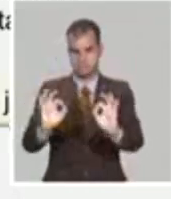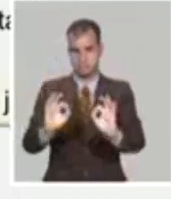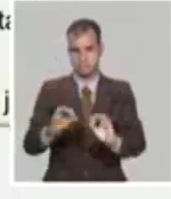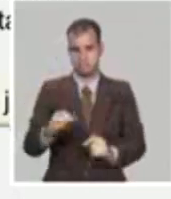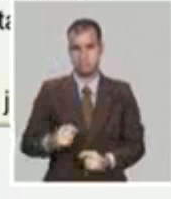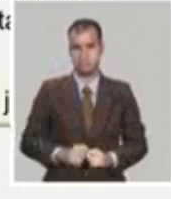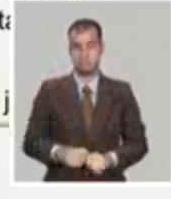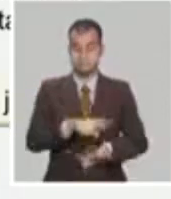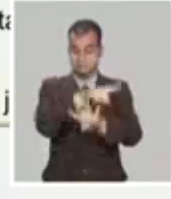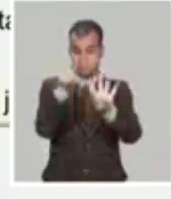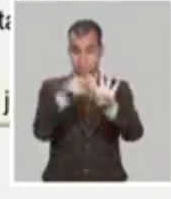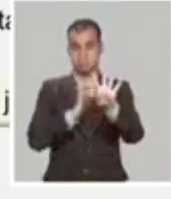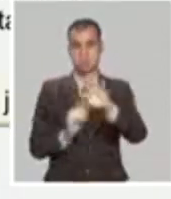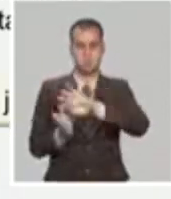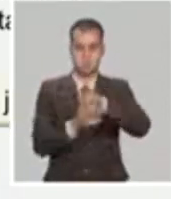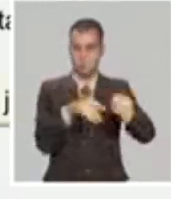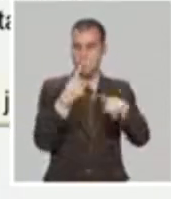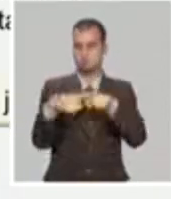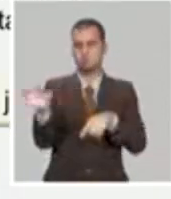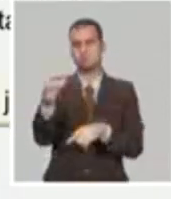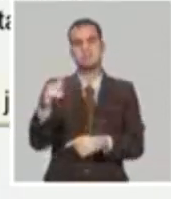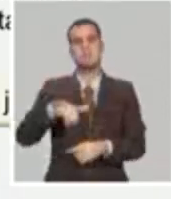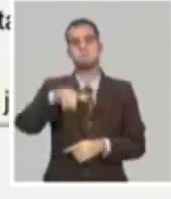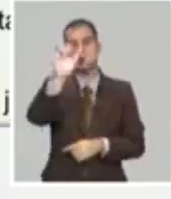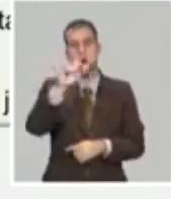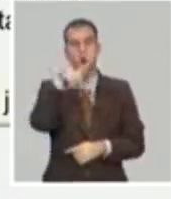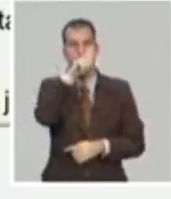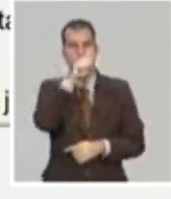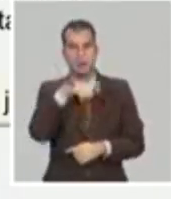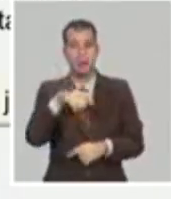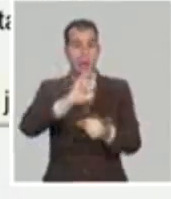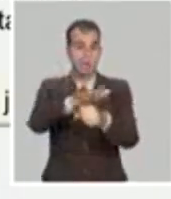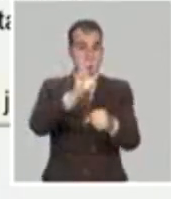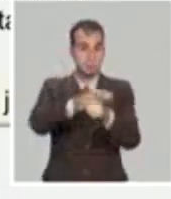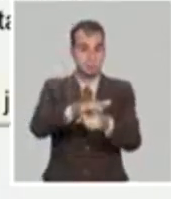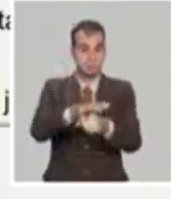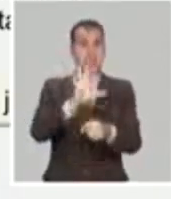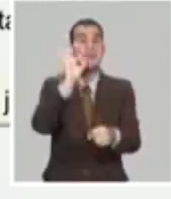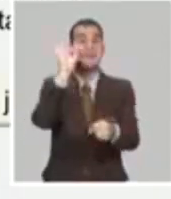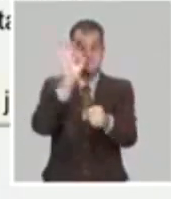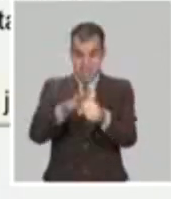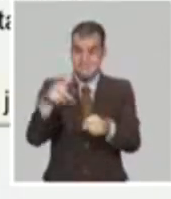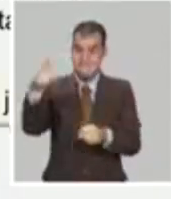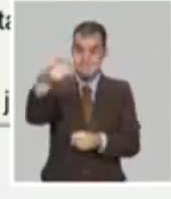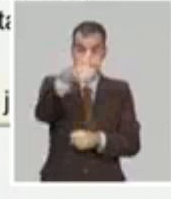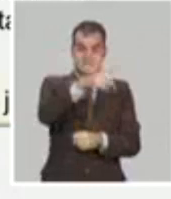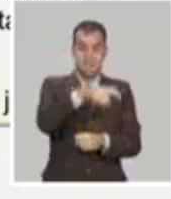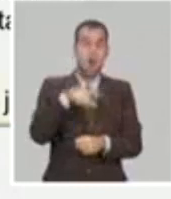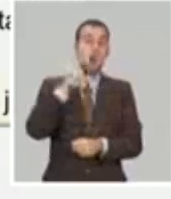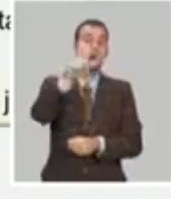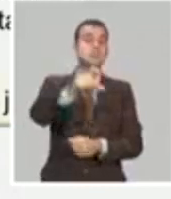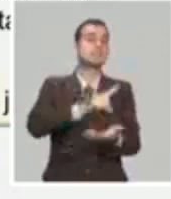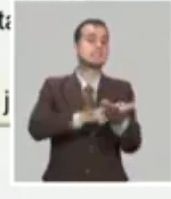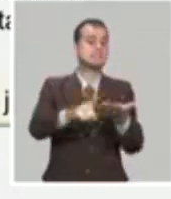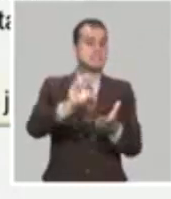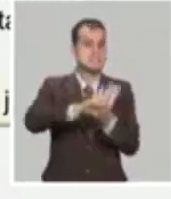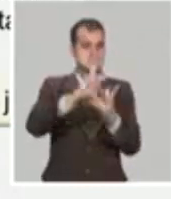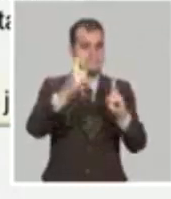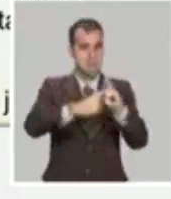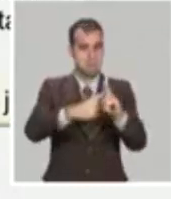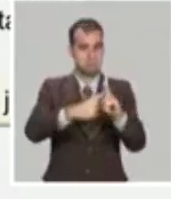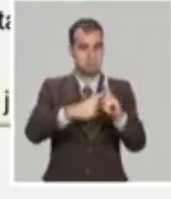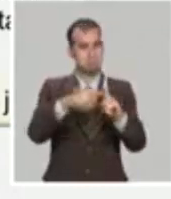Boyero, Cotorro y Arroyo Naranjo comienza la última semana de mayo y se va a extender hasta el mes de